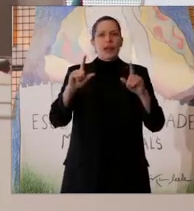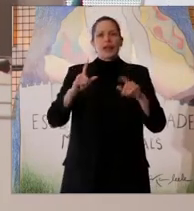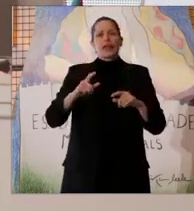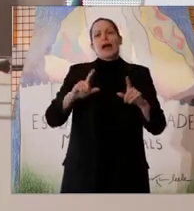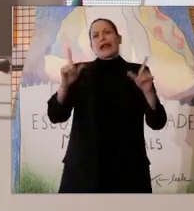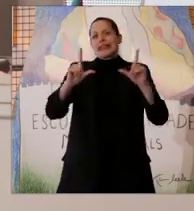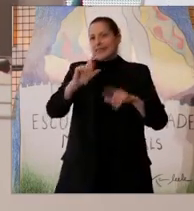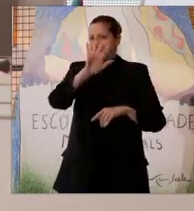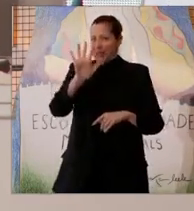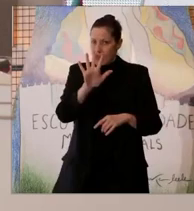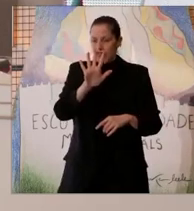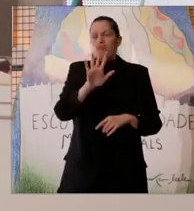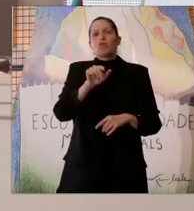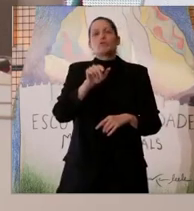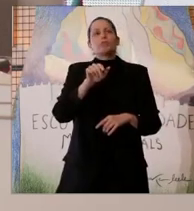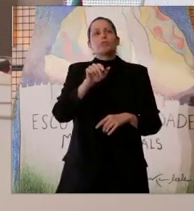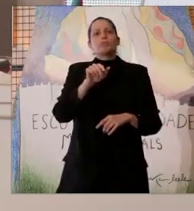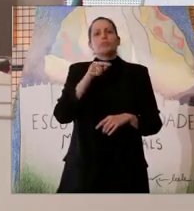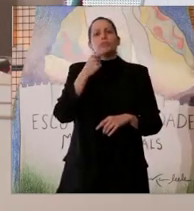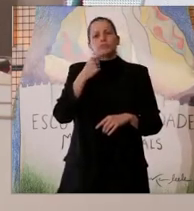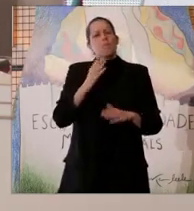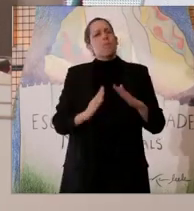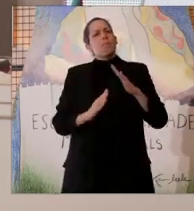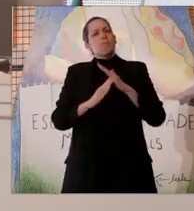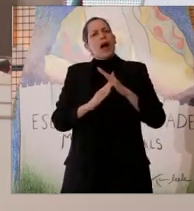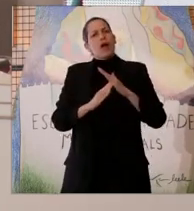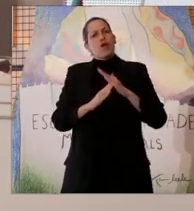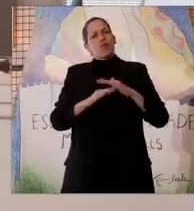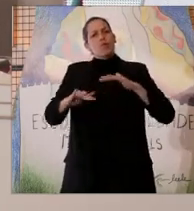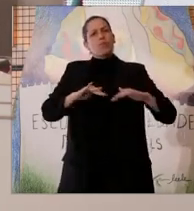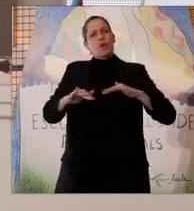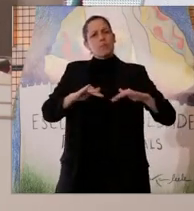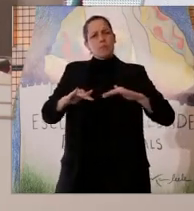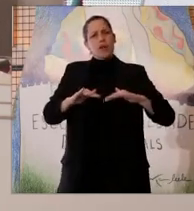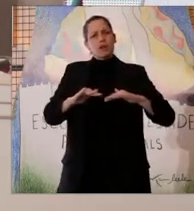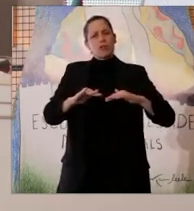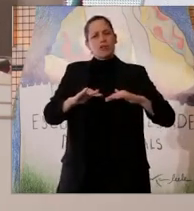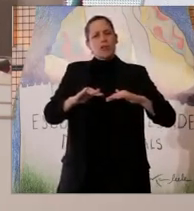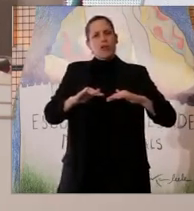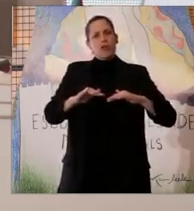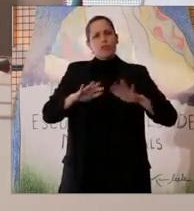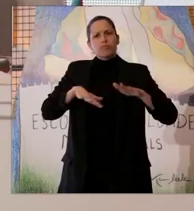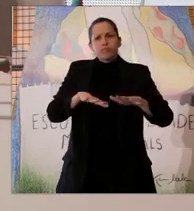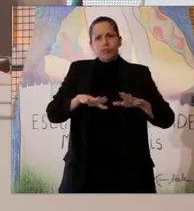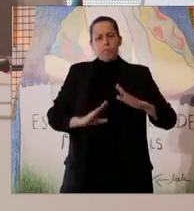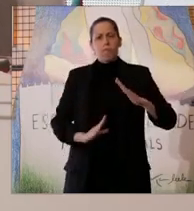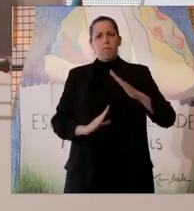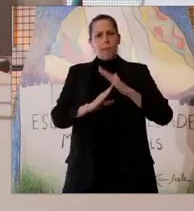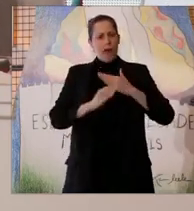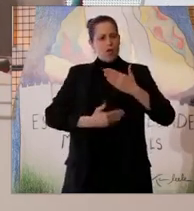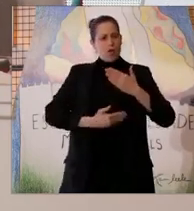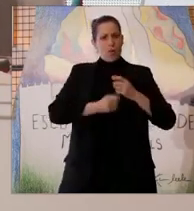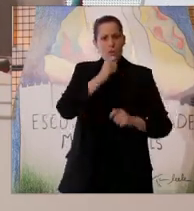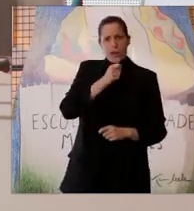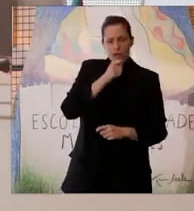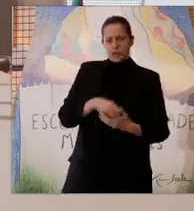parar porque eres feminista Y crees que hay que parar como como periodista y a los tres años estar diciendo que el síndrome